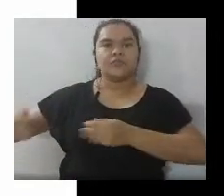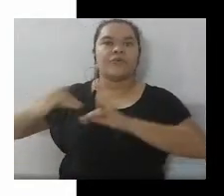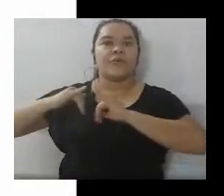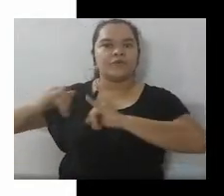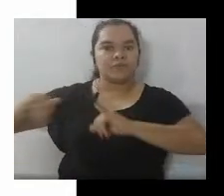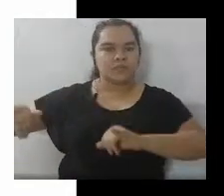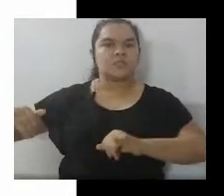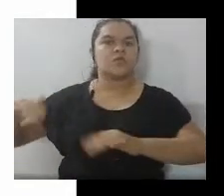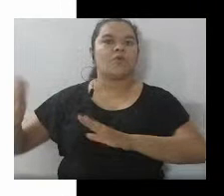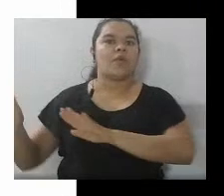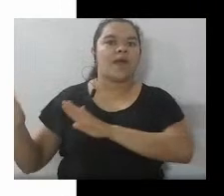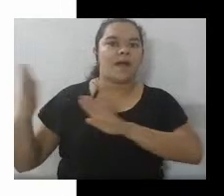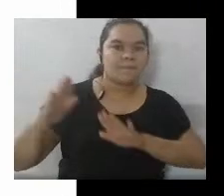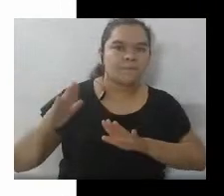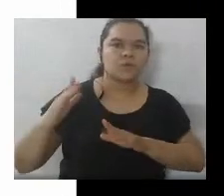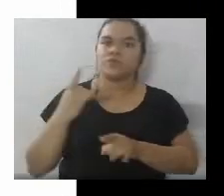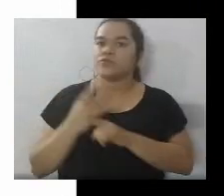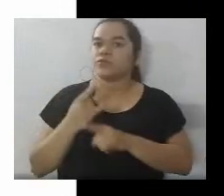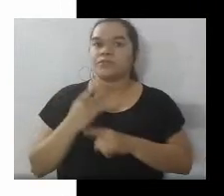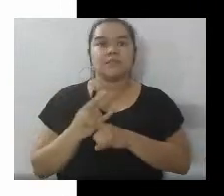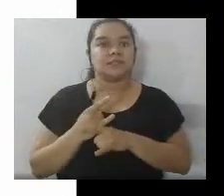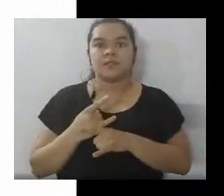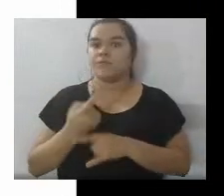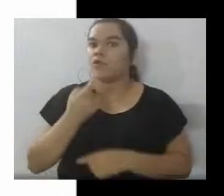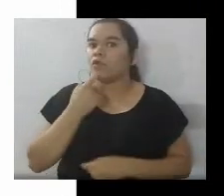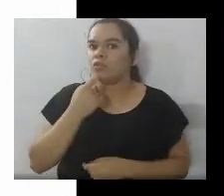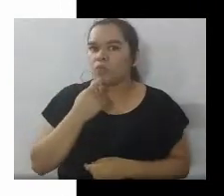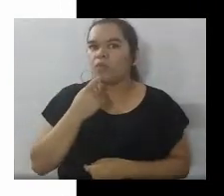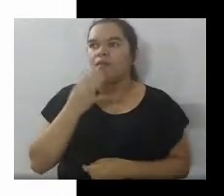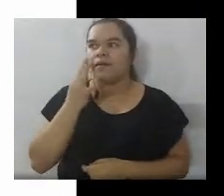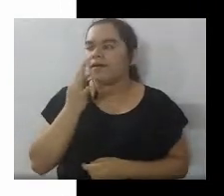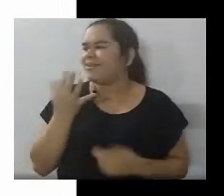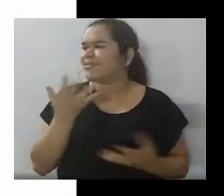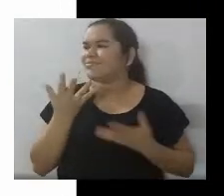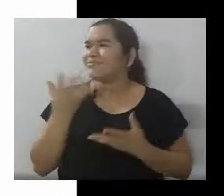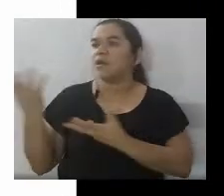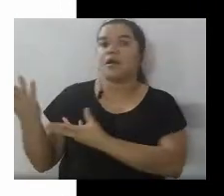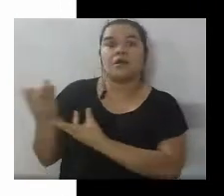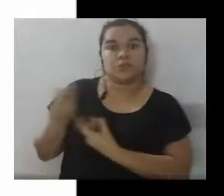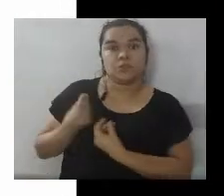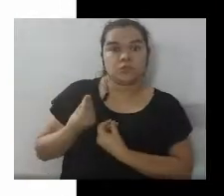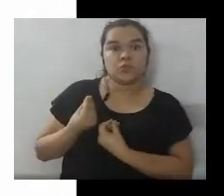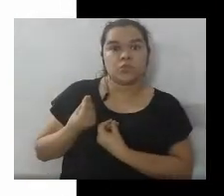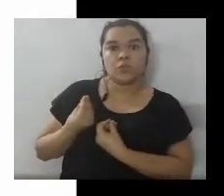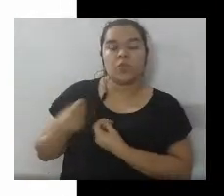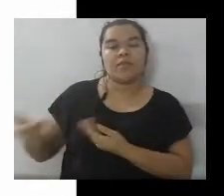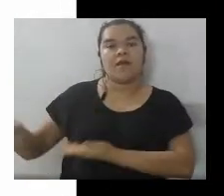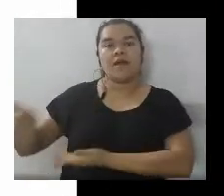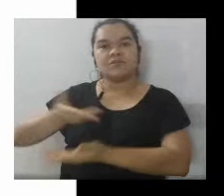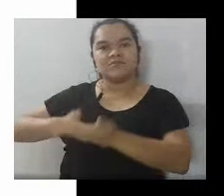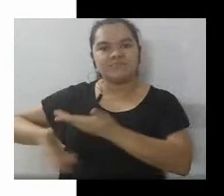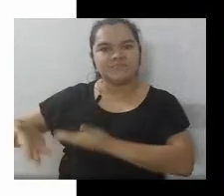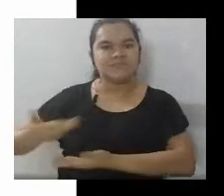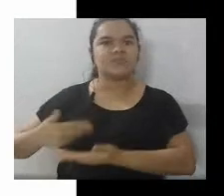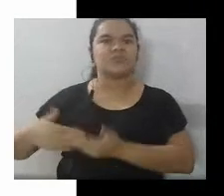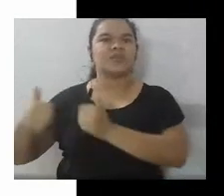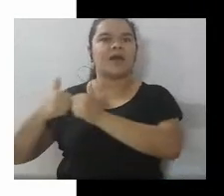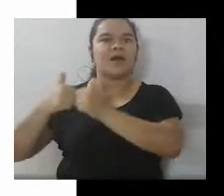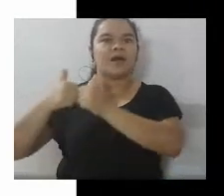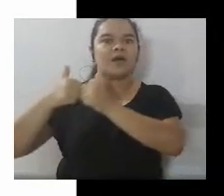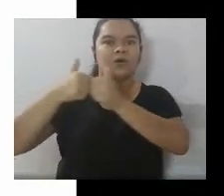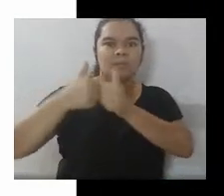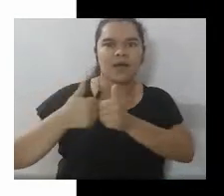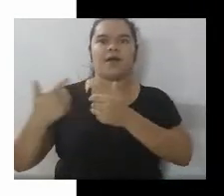dispuesto a llevar adelante actividades de coordinación y de acompañamiento.